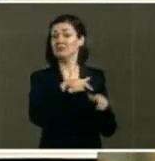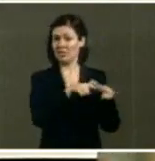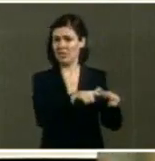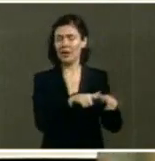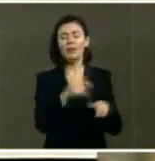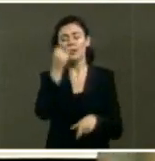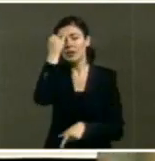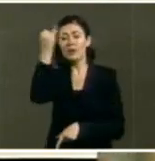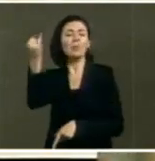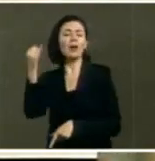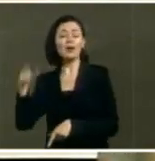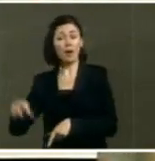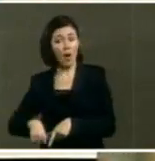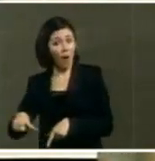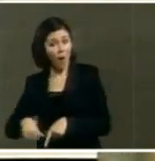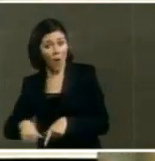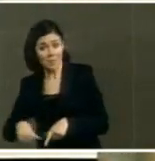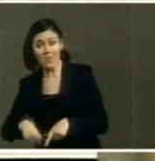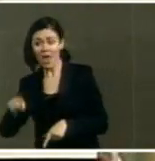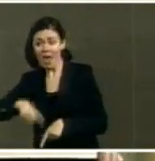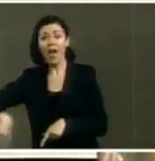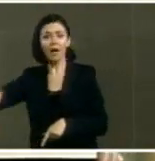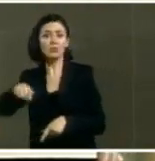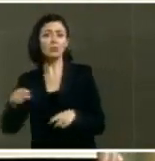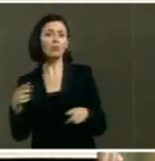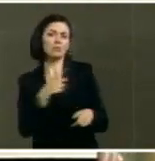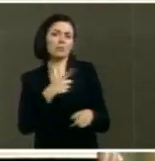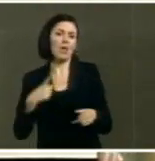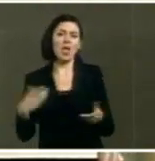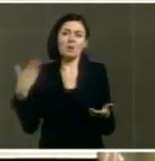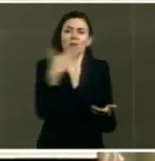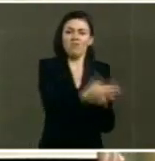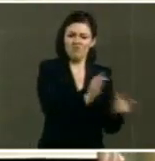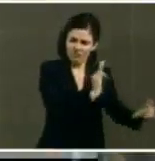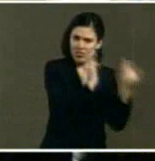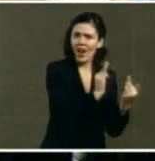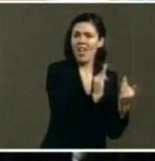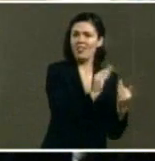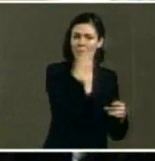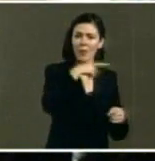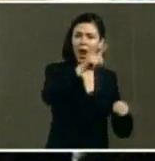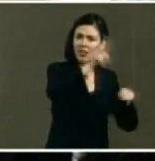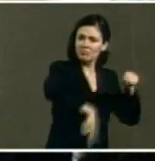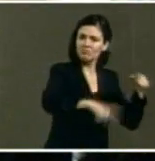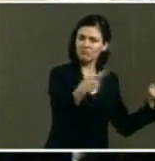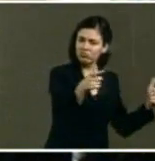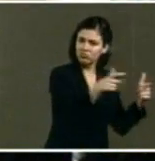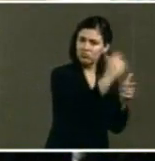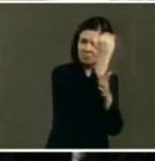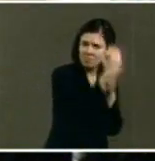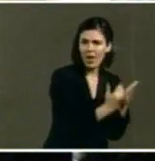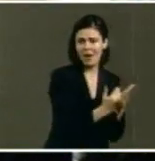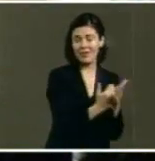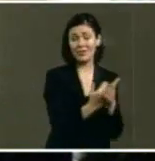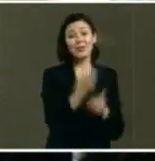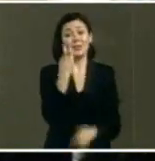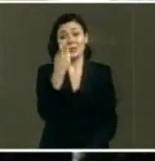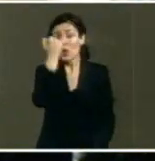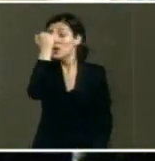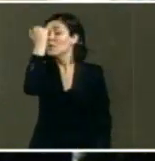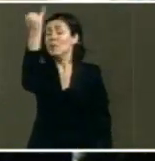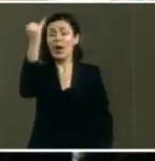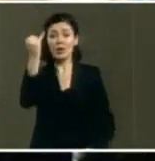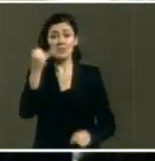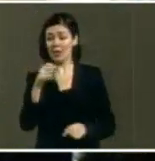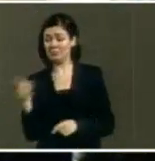nada, en lugar de la utópica tranquilidad que algunos imaginan, el país estaría totalmente